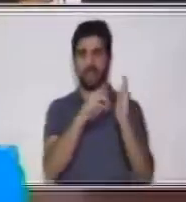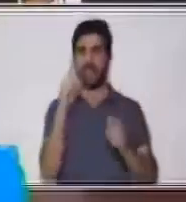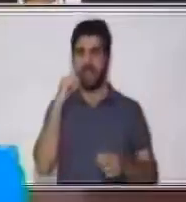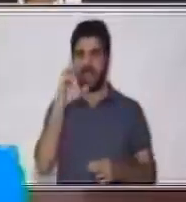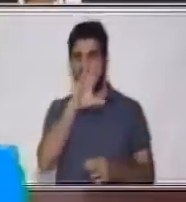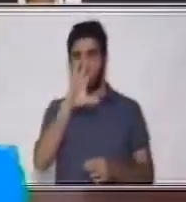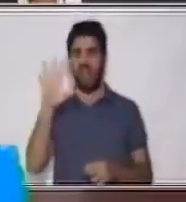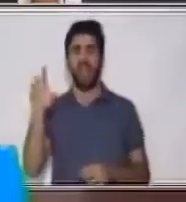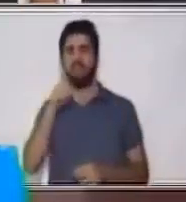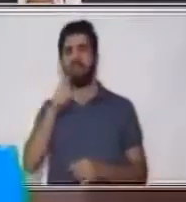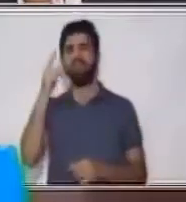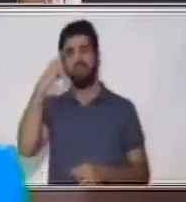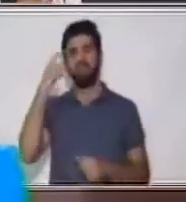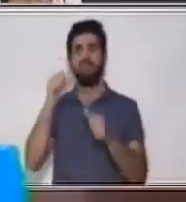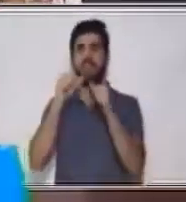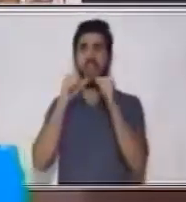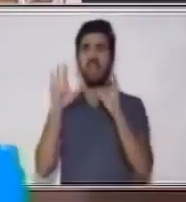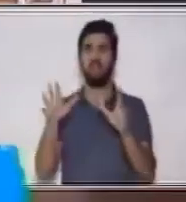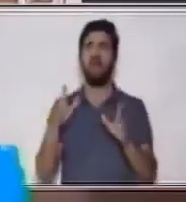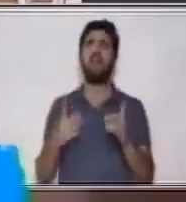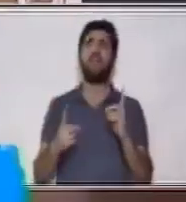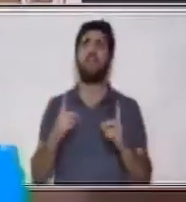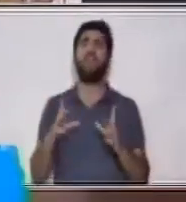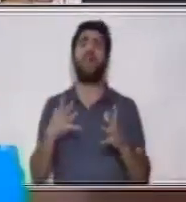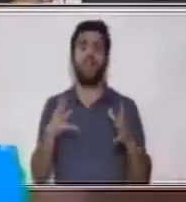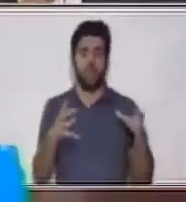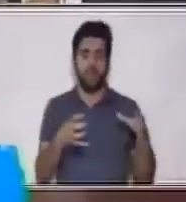que pertenecen estas palabras?